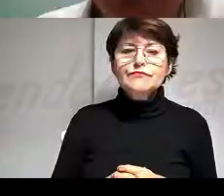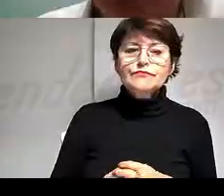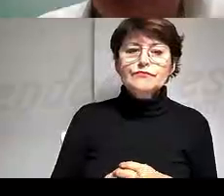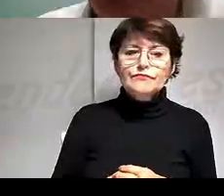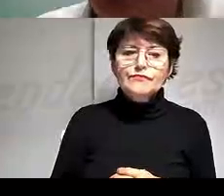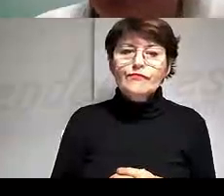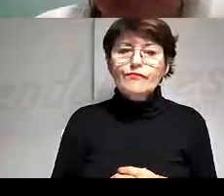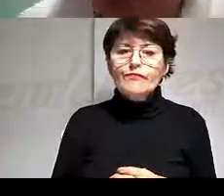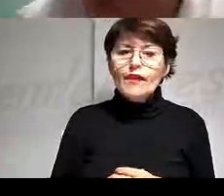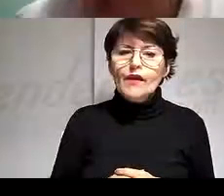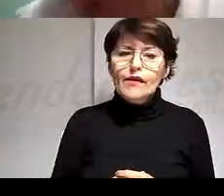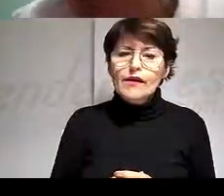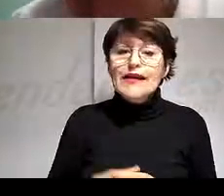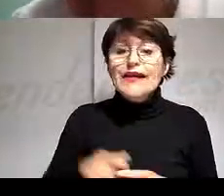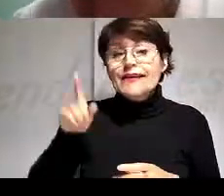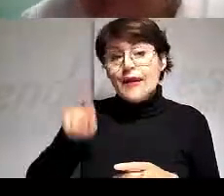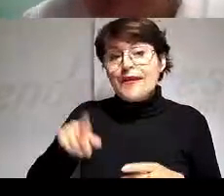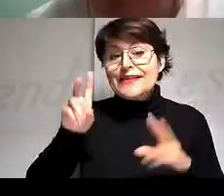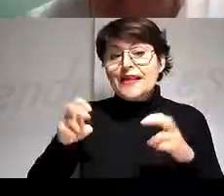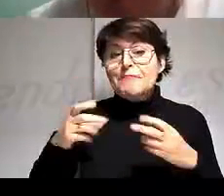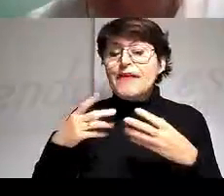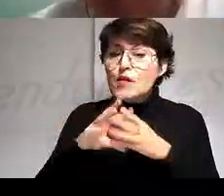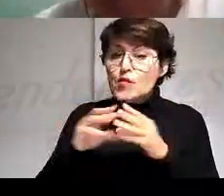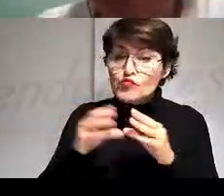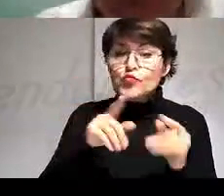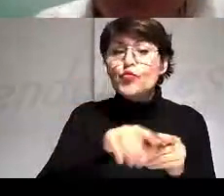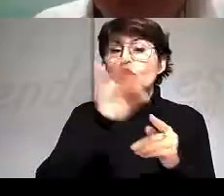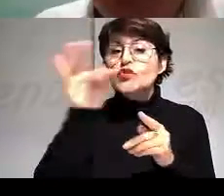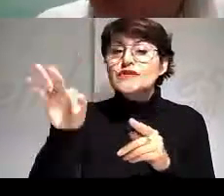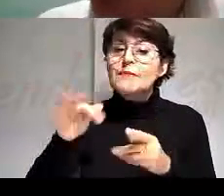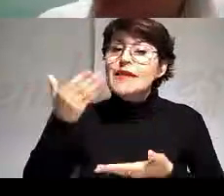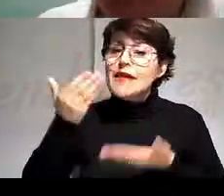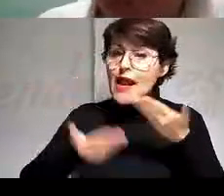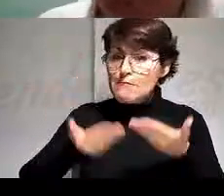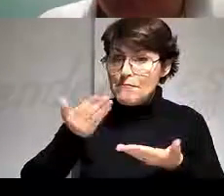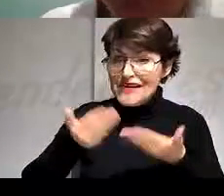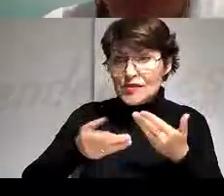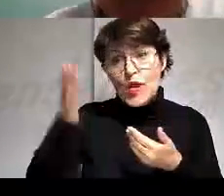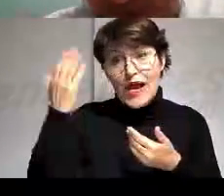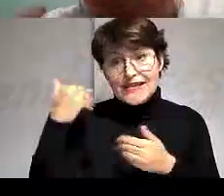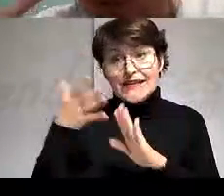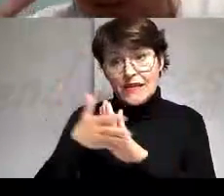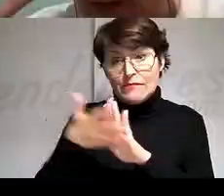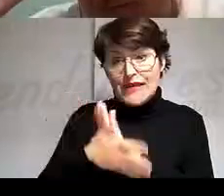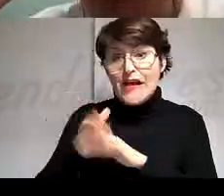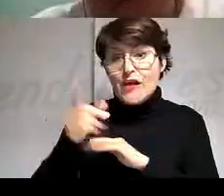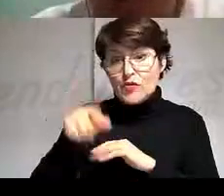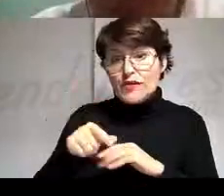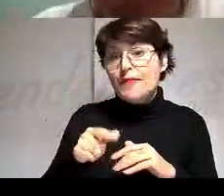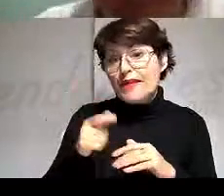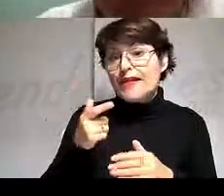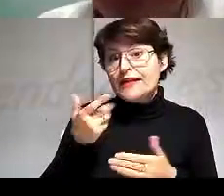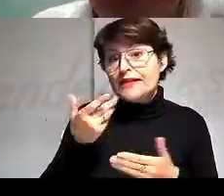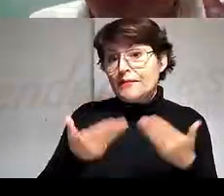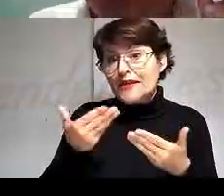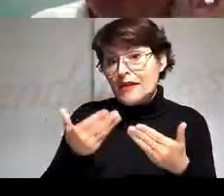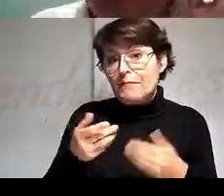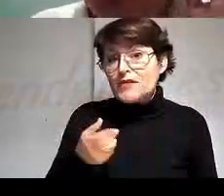básicamente la misma. El peso corporal, lo comentábamos en el anterior webinar, no hay más secreto, menudo secreto, por otra parte,